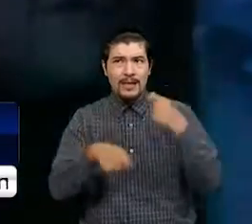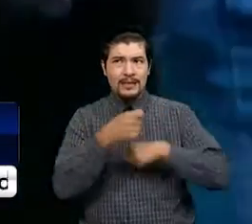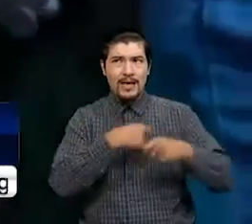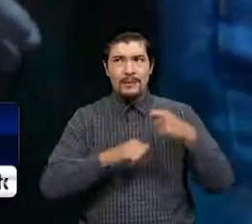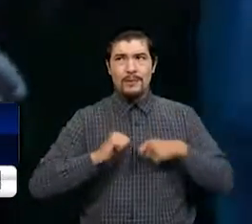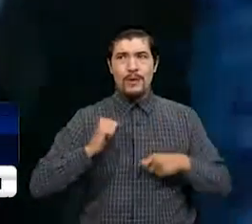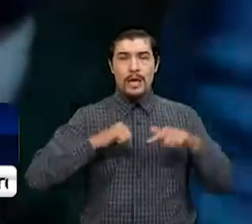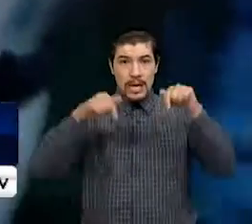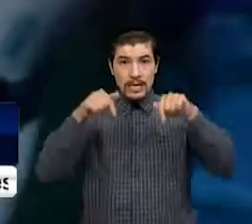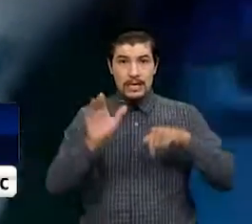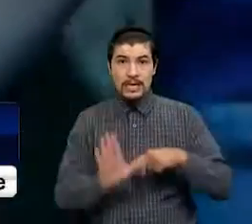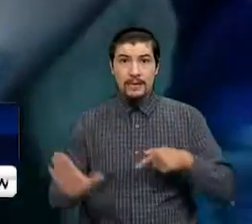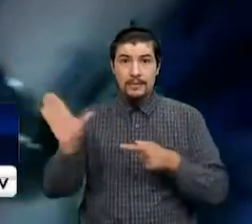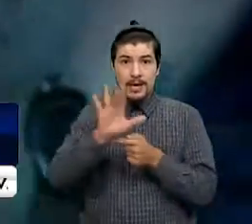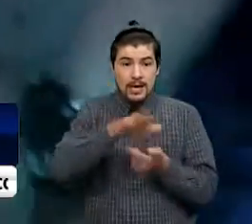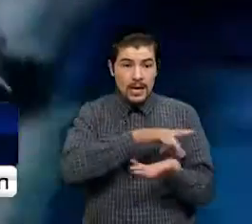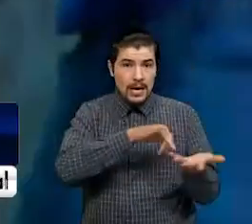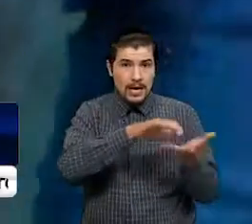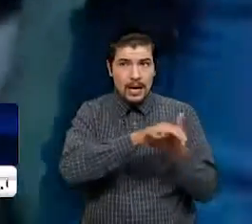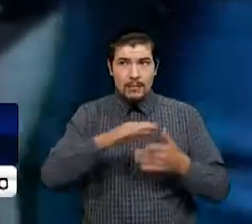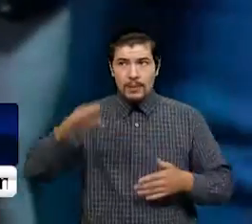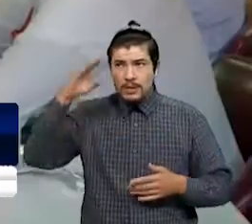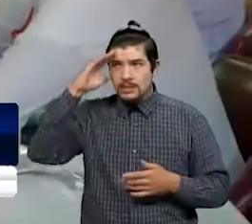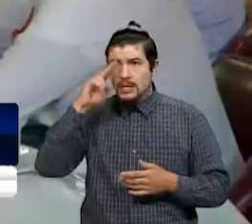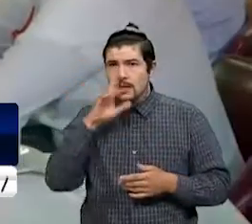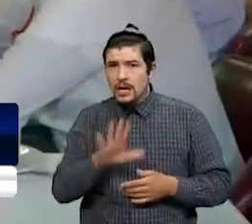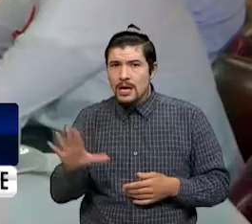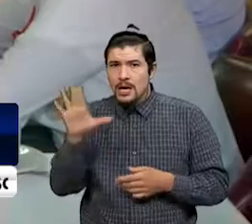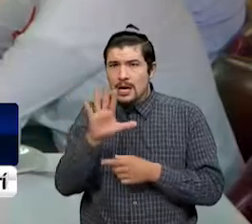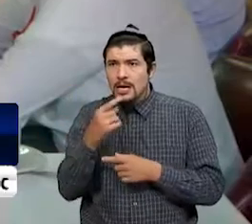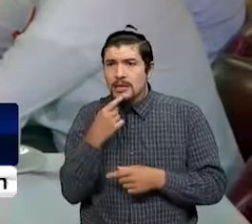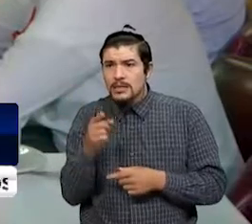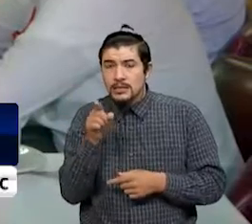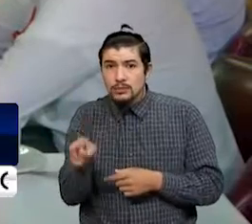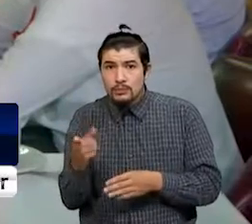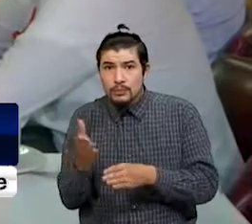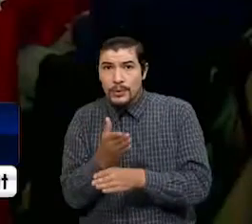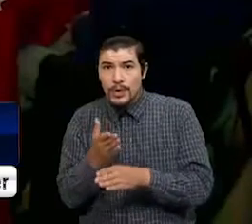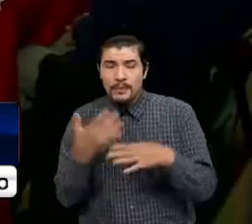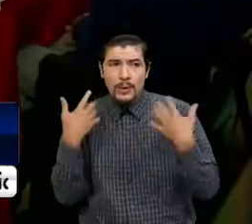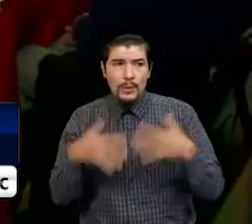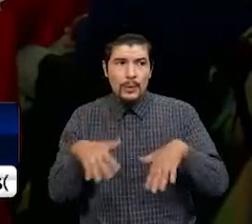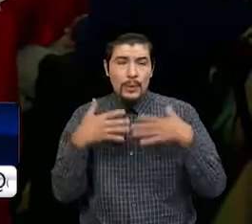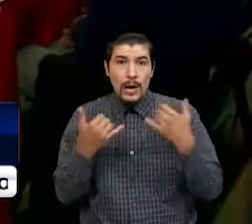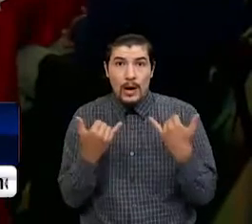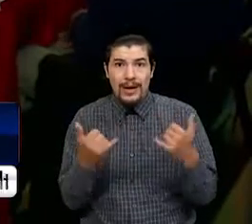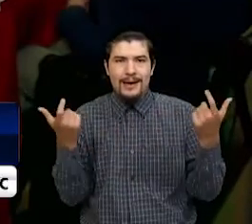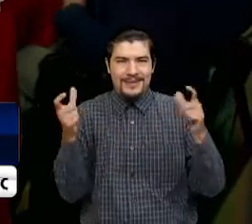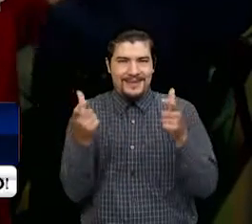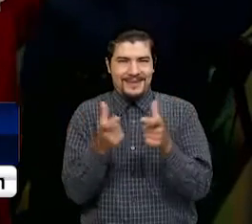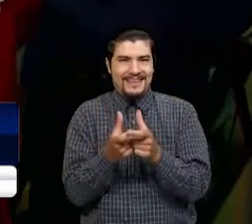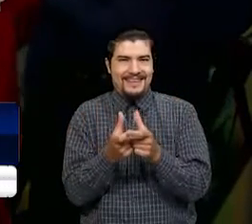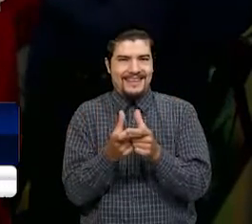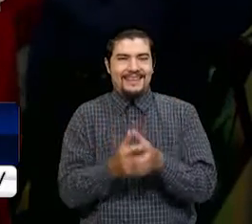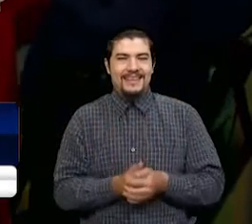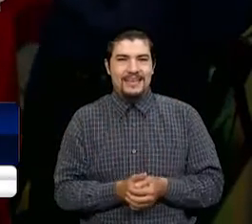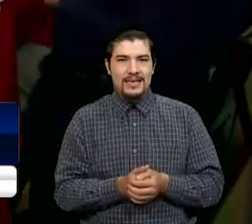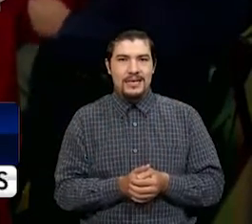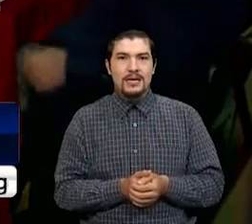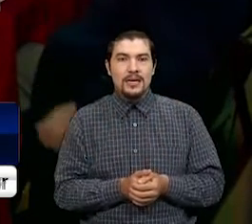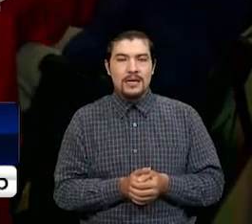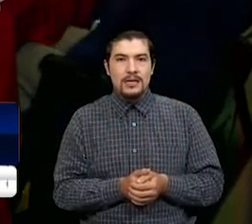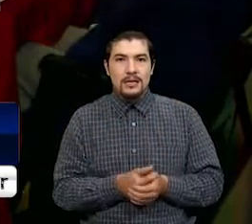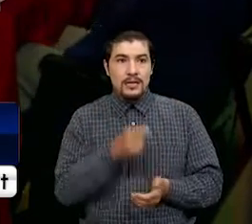Santander. Las autoridades aseguran que esta problemática se ha reducido. Es un delito invisible. Esto es